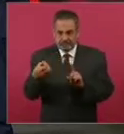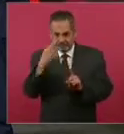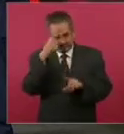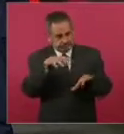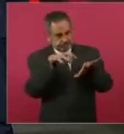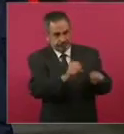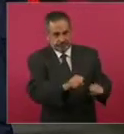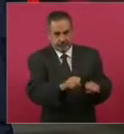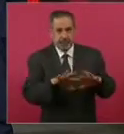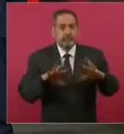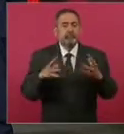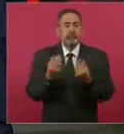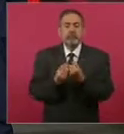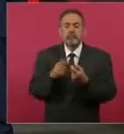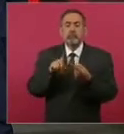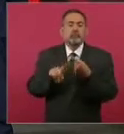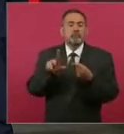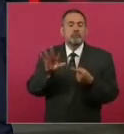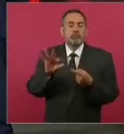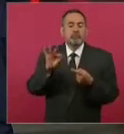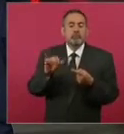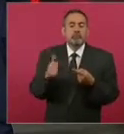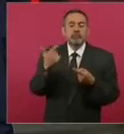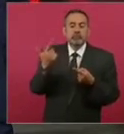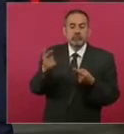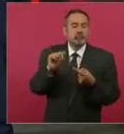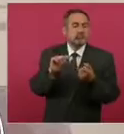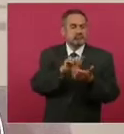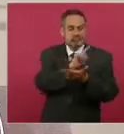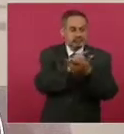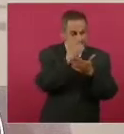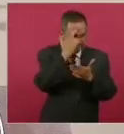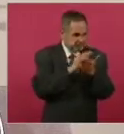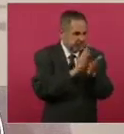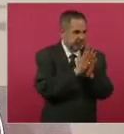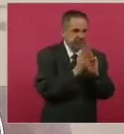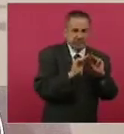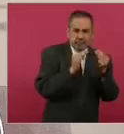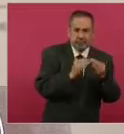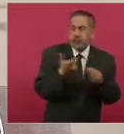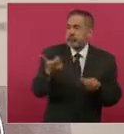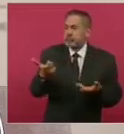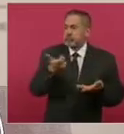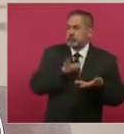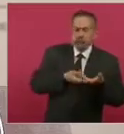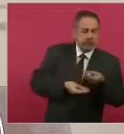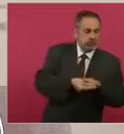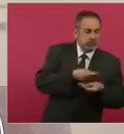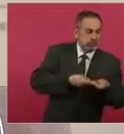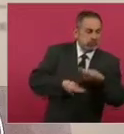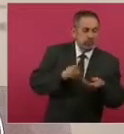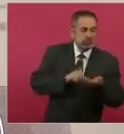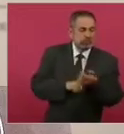de 47 que tienen que ver con delincuencia organizada, lavado de dinero y peculado.